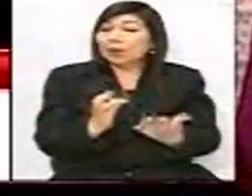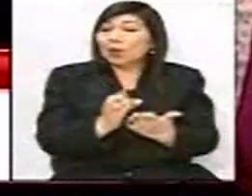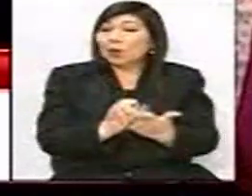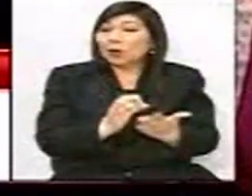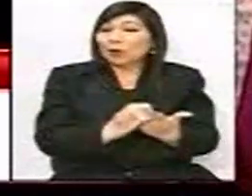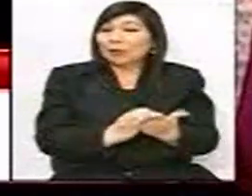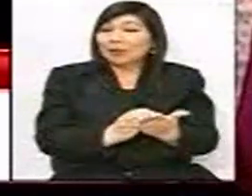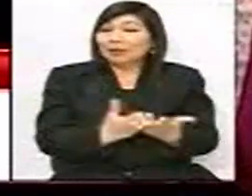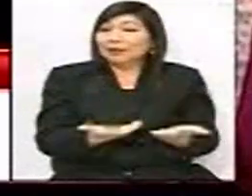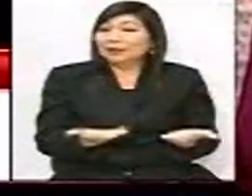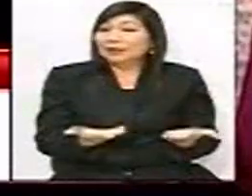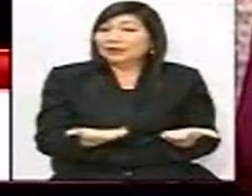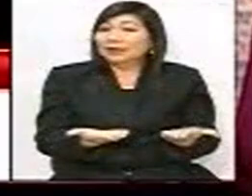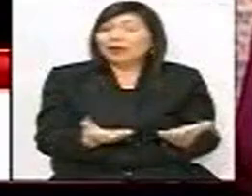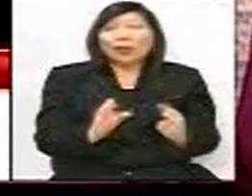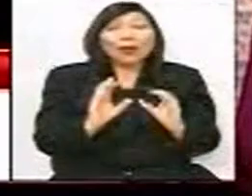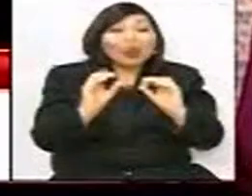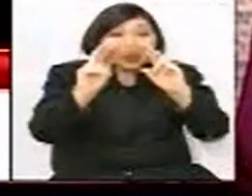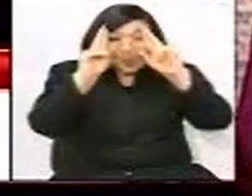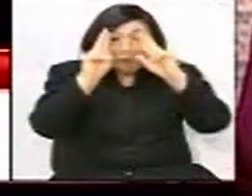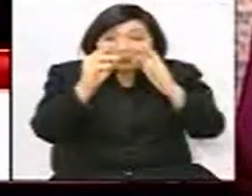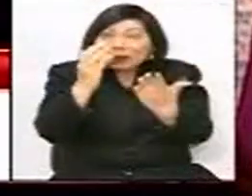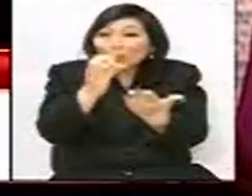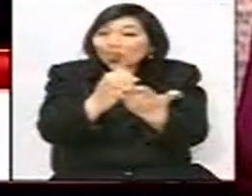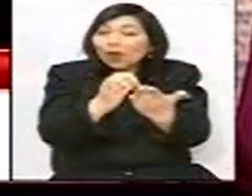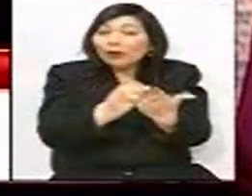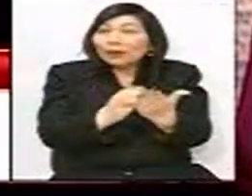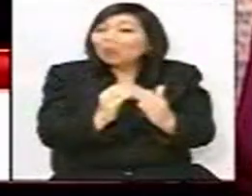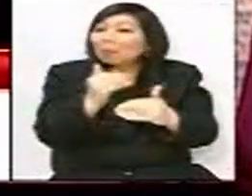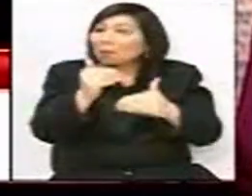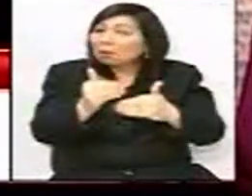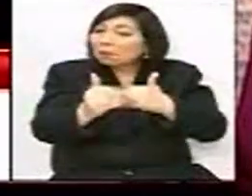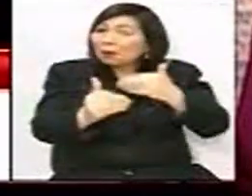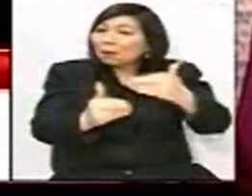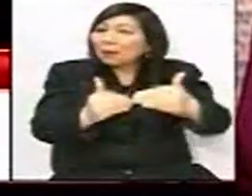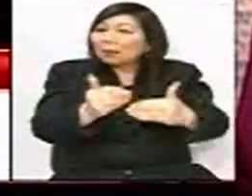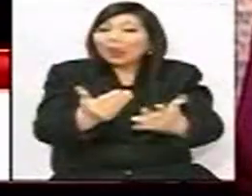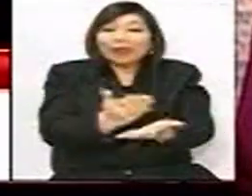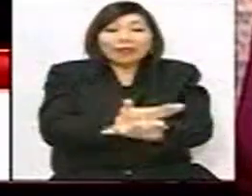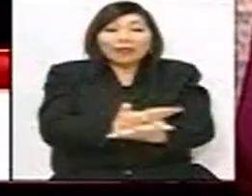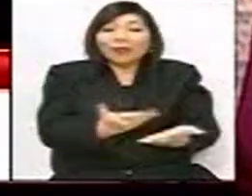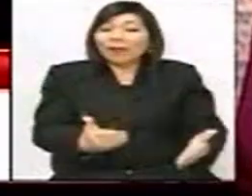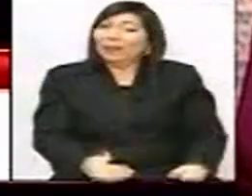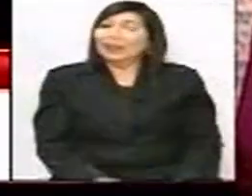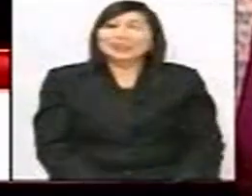contratos han estado incumpliendo paulatinamente sus términos.